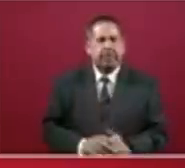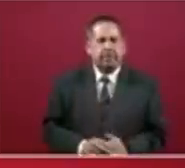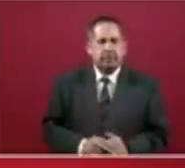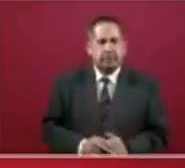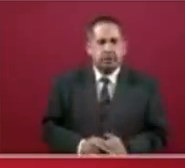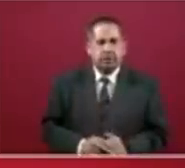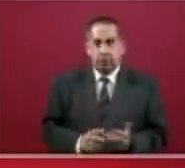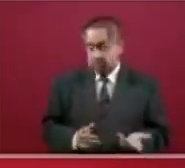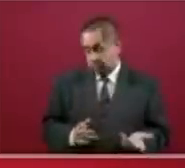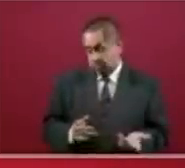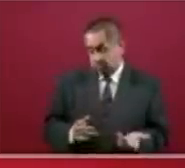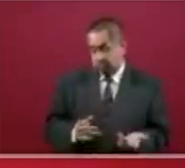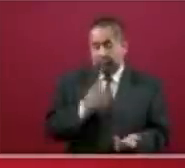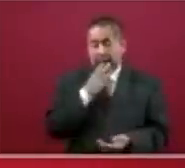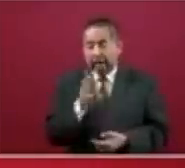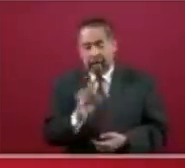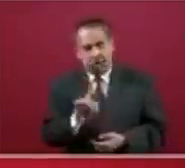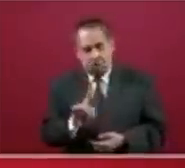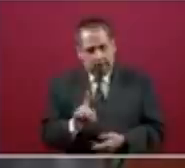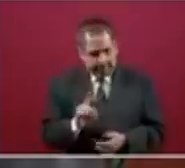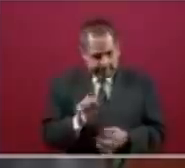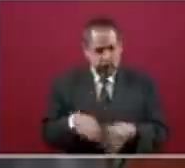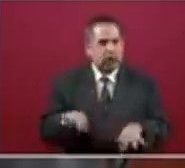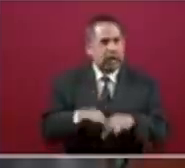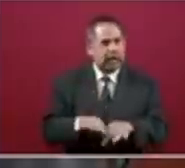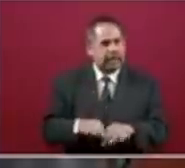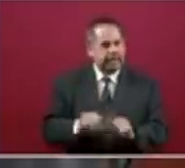Eso no es poca cosa.